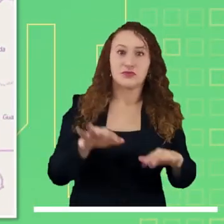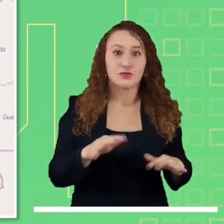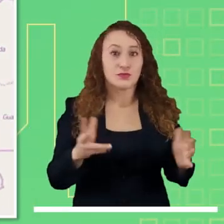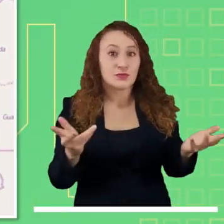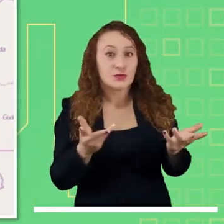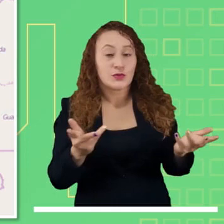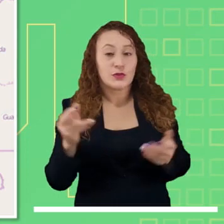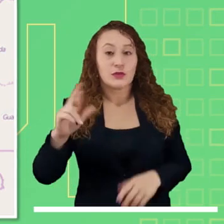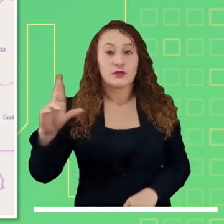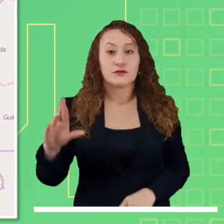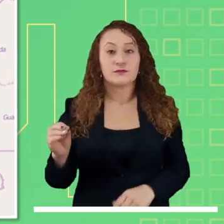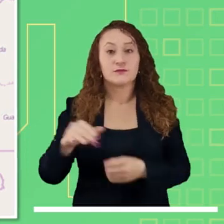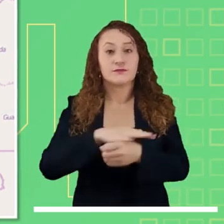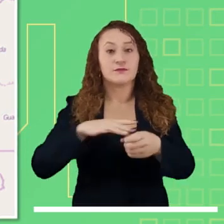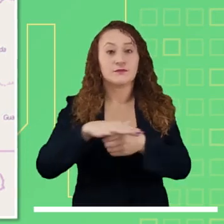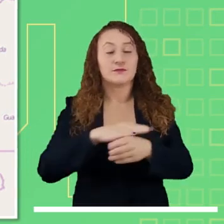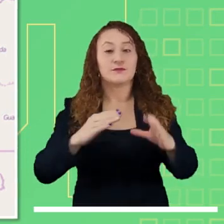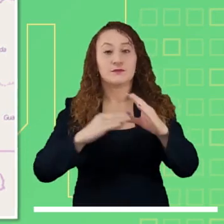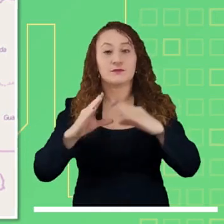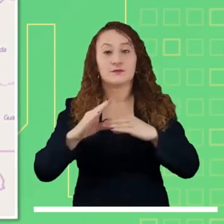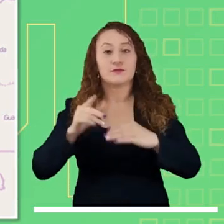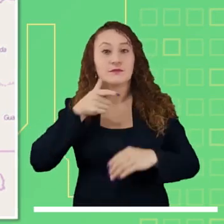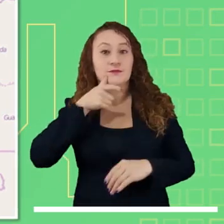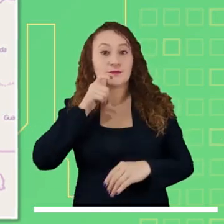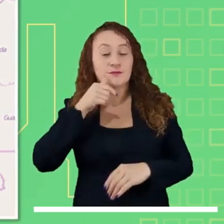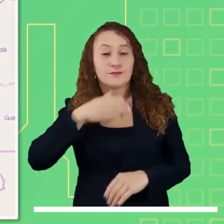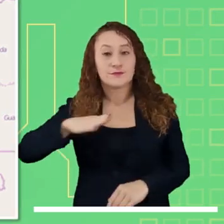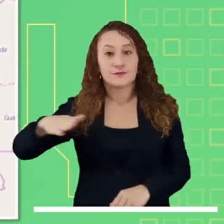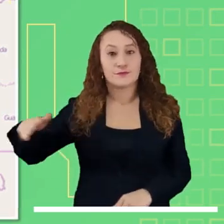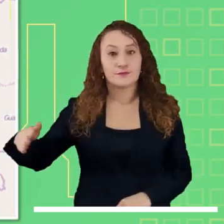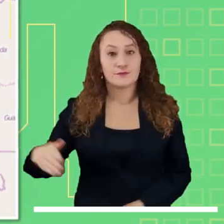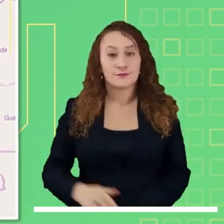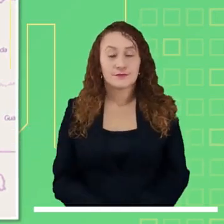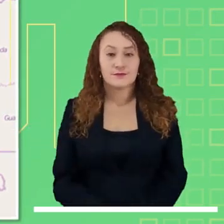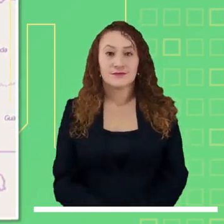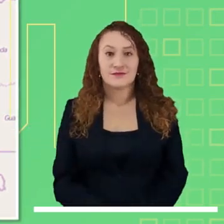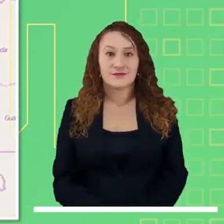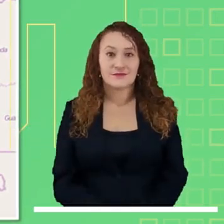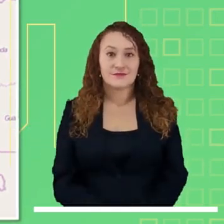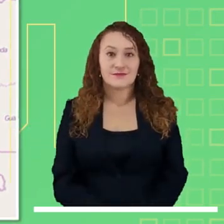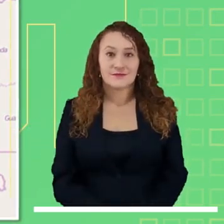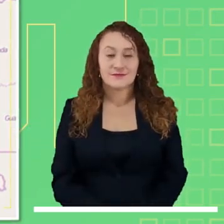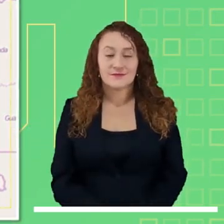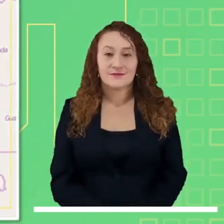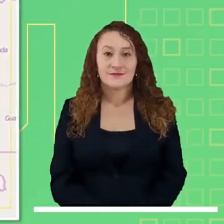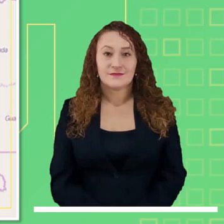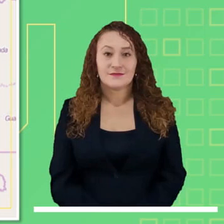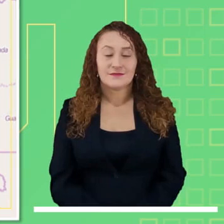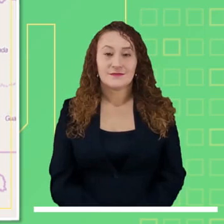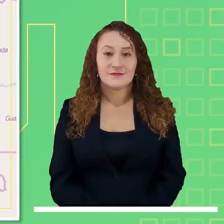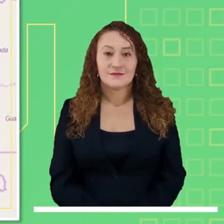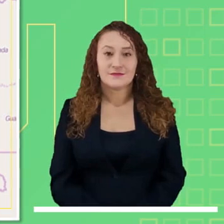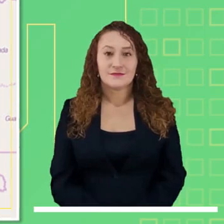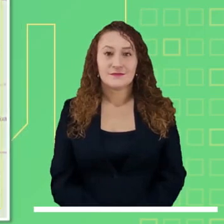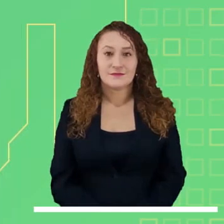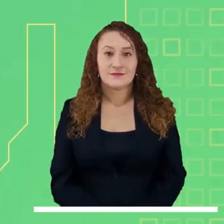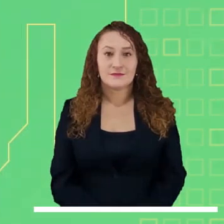alerta roja por probabilidad de deslizamientos de tierra en risaralda cundinamarca cauca caldas y antioquia